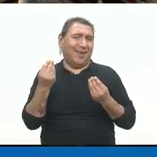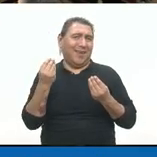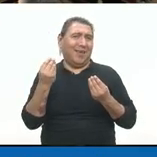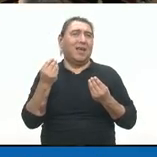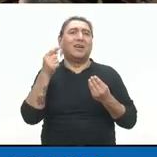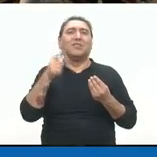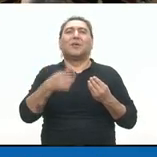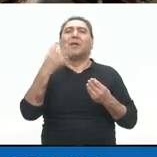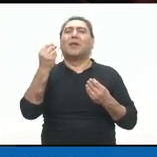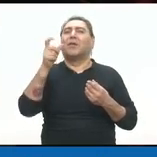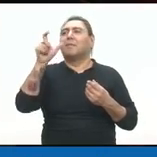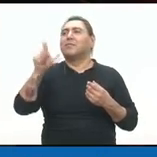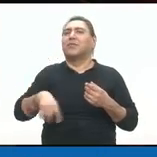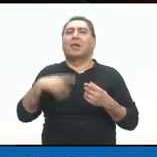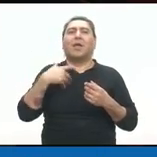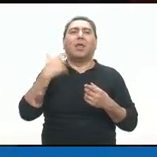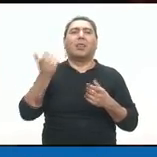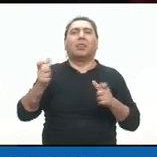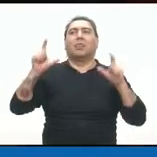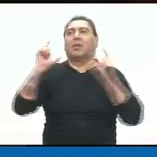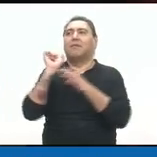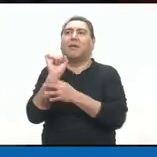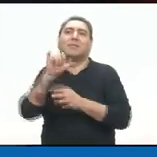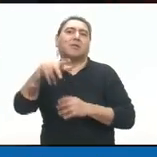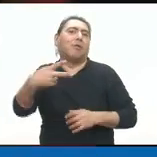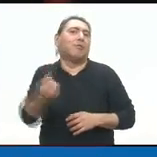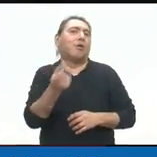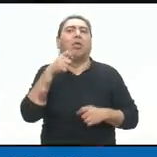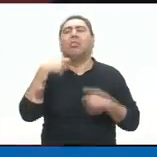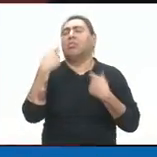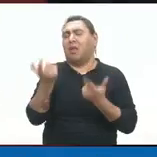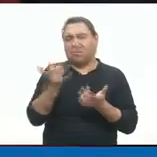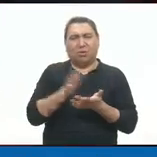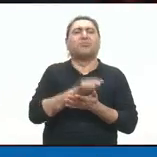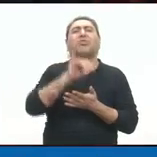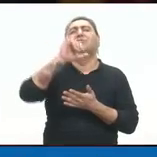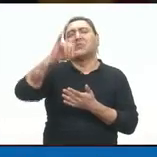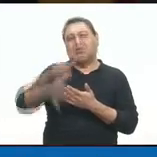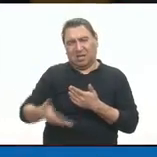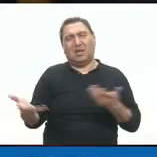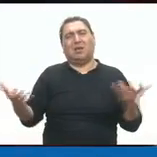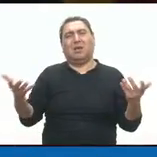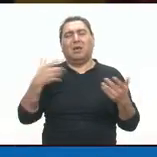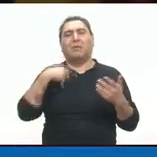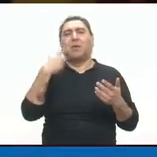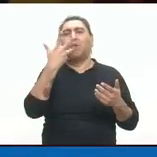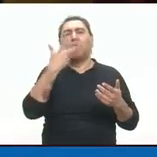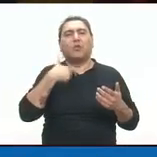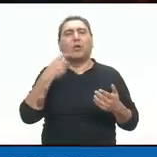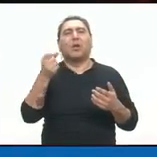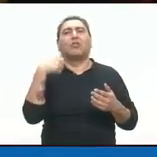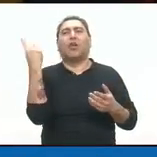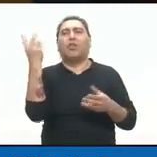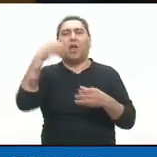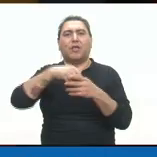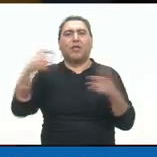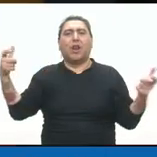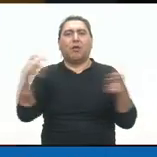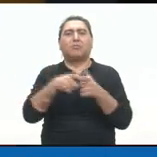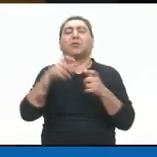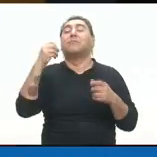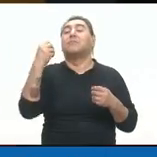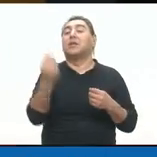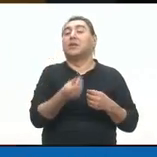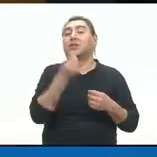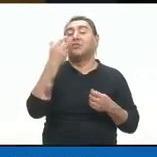que alguien se lleve la fama o no. Se trata de dar una solución. Que me hubiera gustado que estemos todos en la comisión. Pero lo